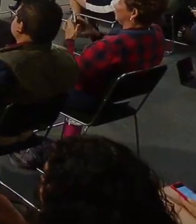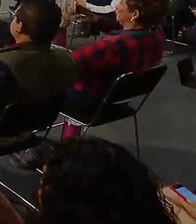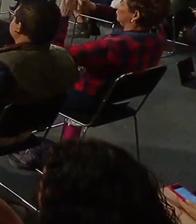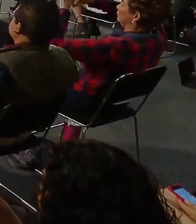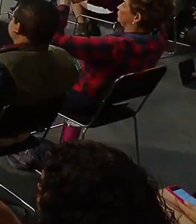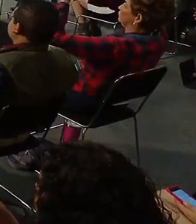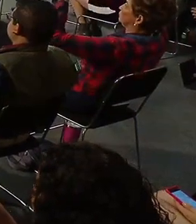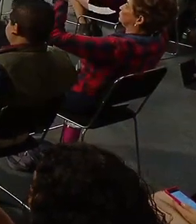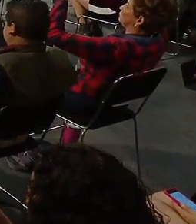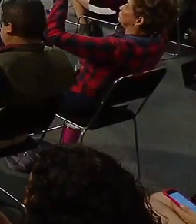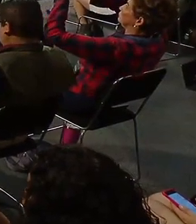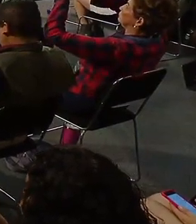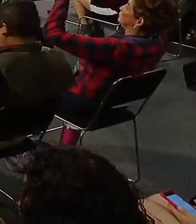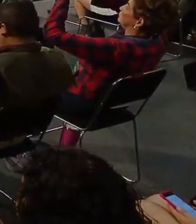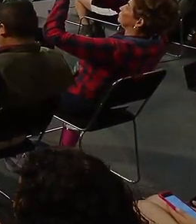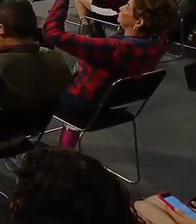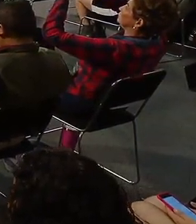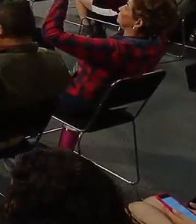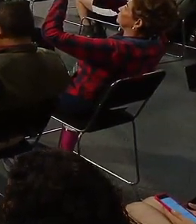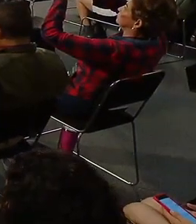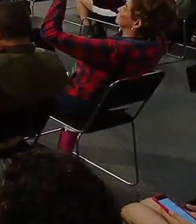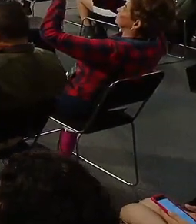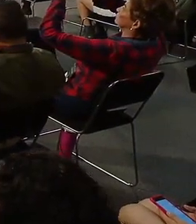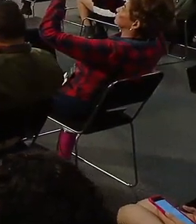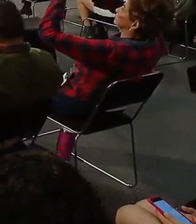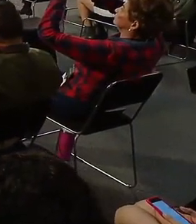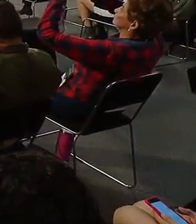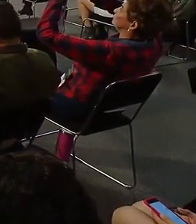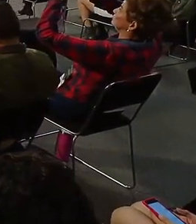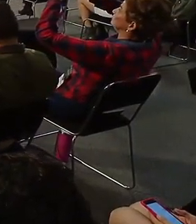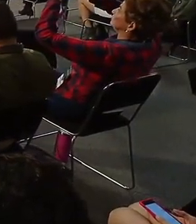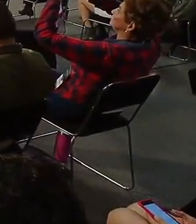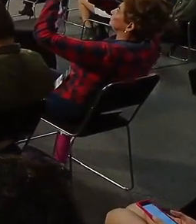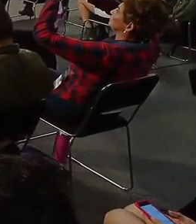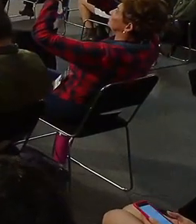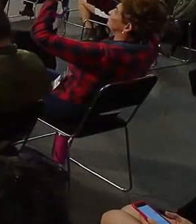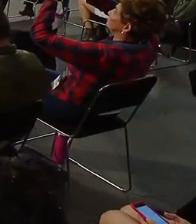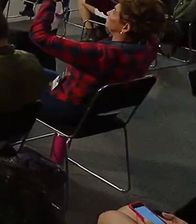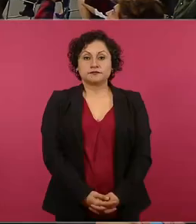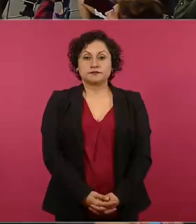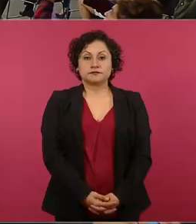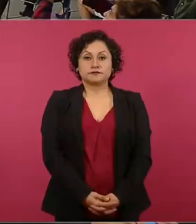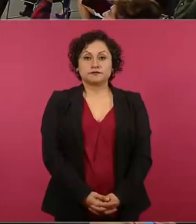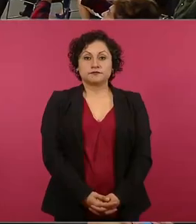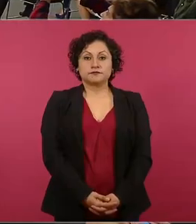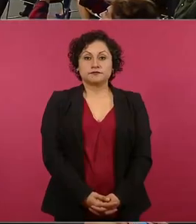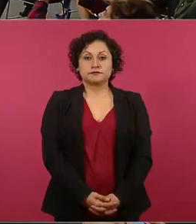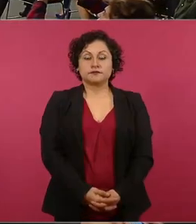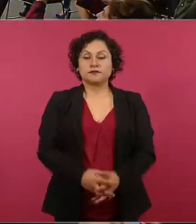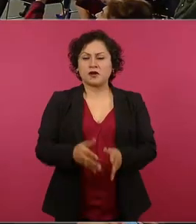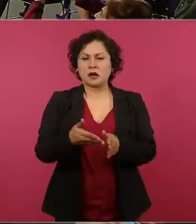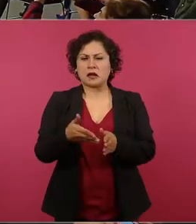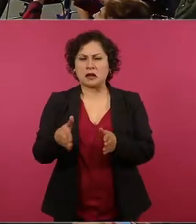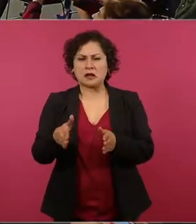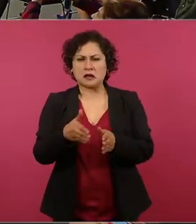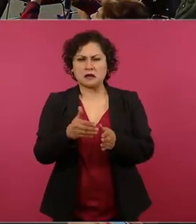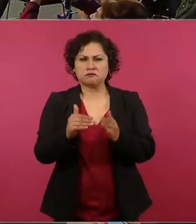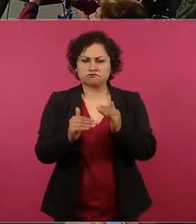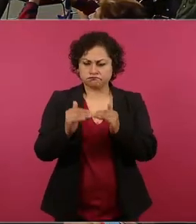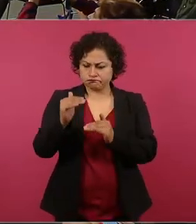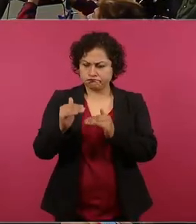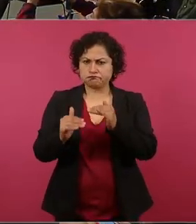Ah, la otra es de vivienda. Y ese es exactamente, son como 10 puntos la diferencia. Si se hace una